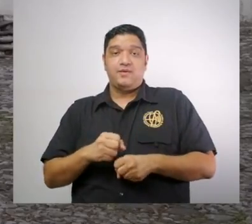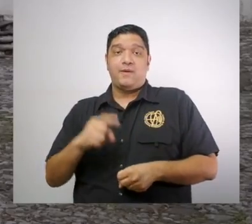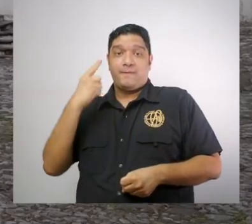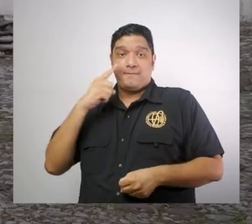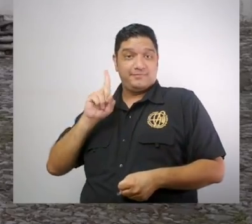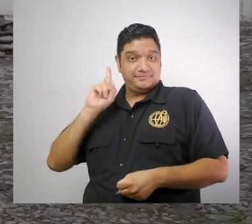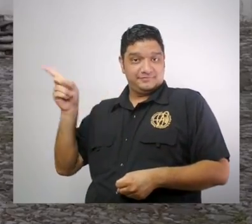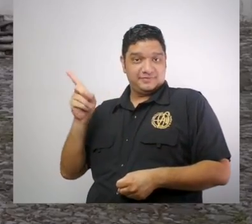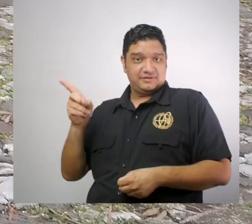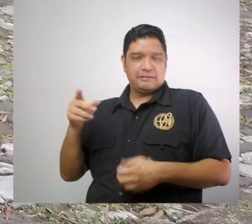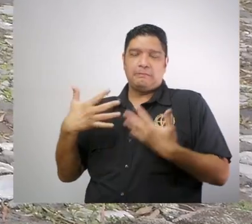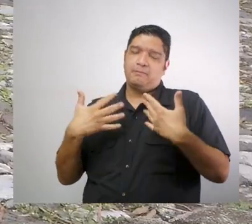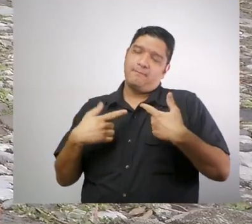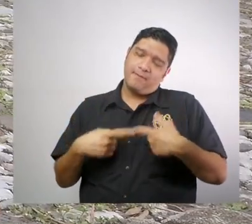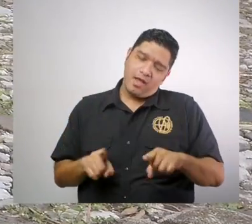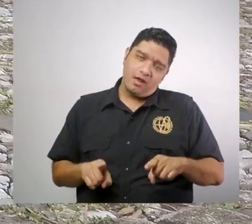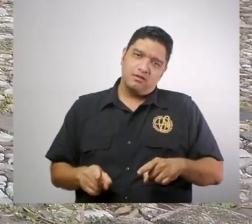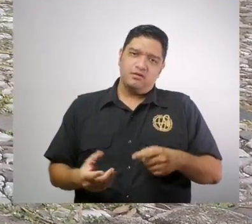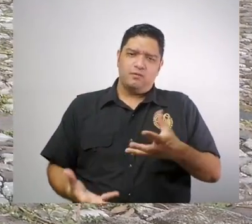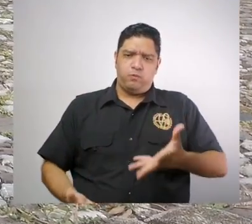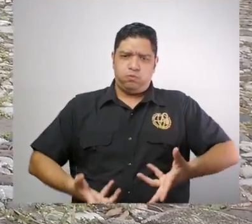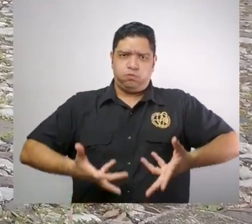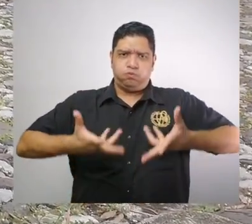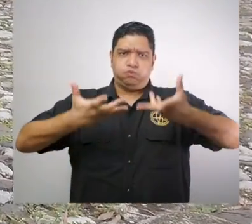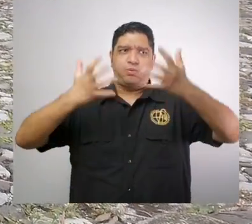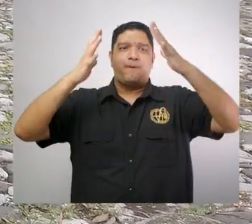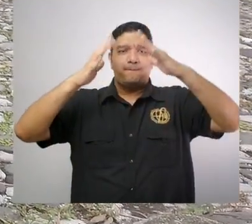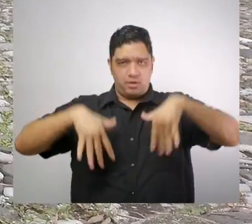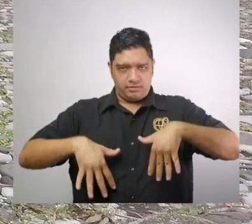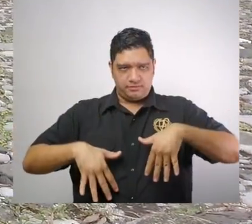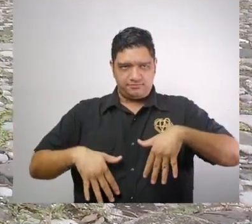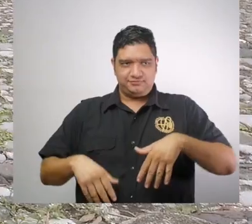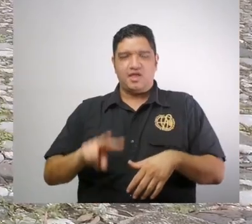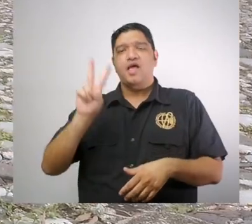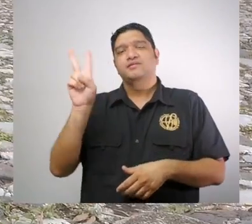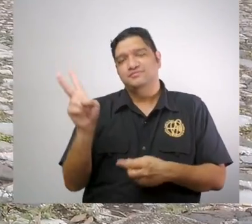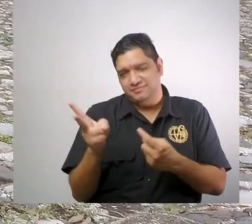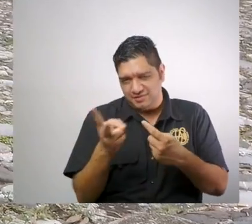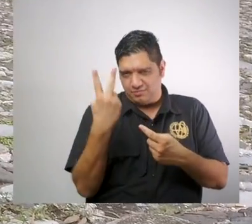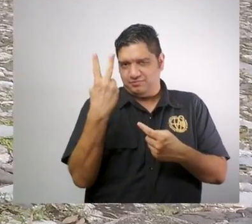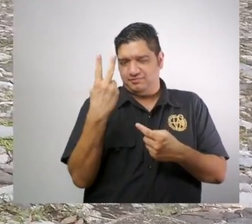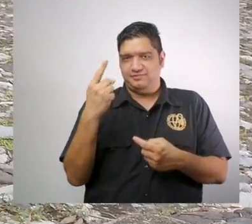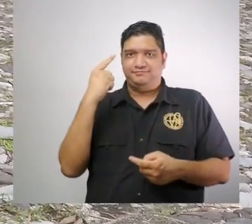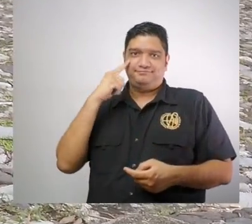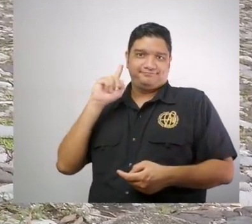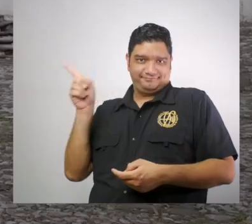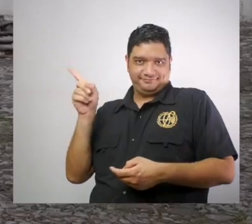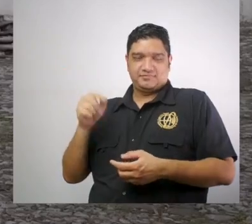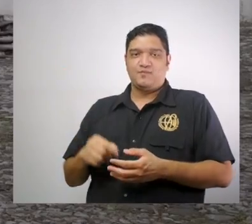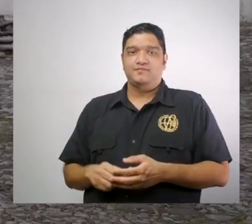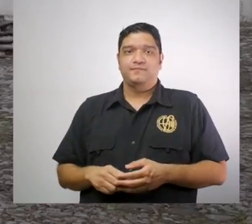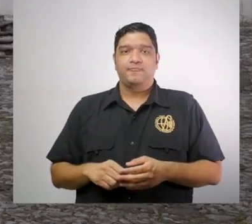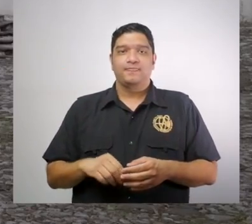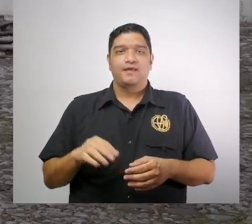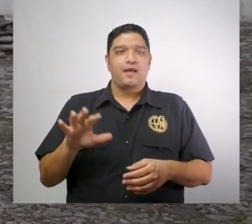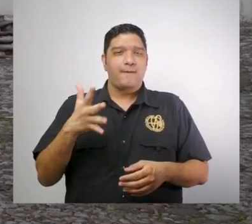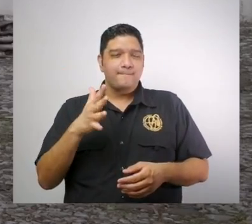1613, que se incendió, otra en 1620 y finalmente